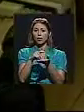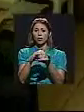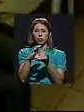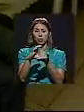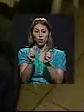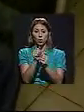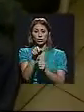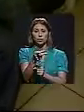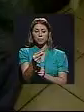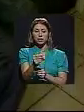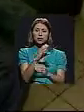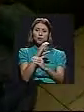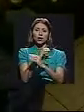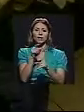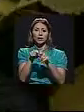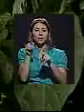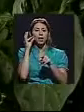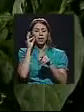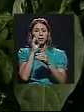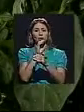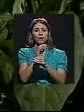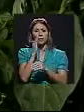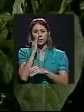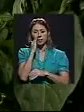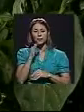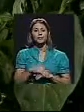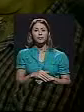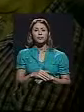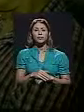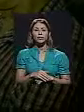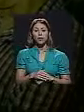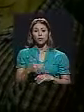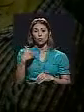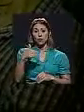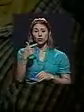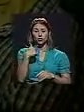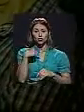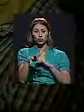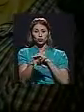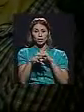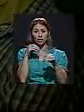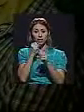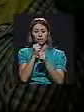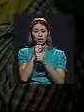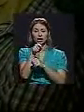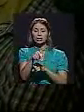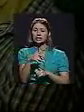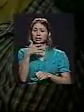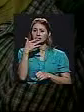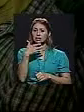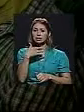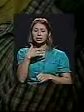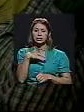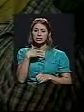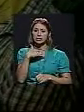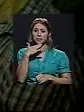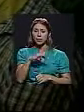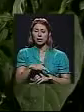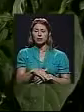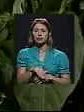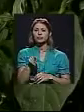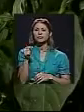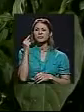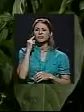el que velaba por su hermana y madre. Ya cuando salí de ahí, sí ya me sentí más mal. ¿Qué pasaba por su mente en esos momentos?